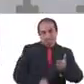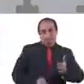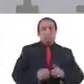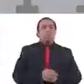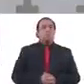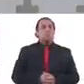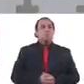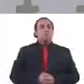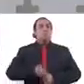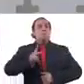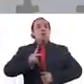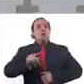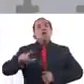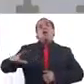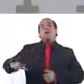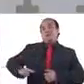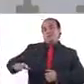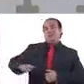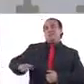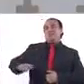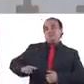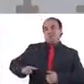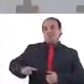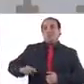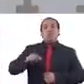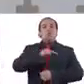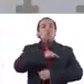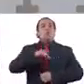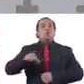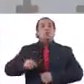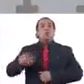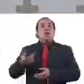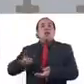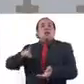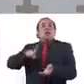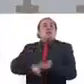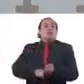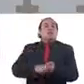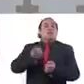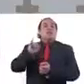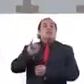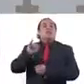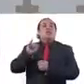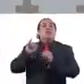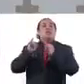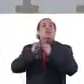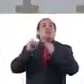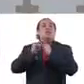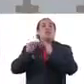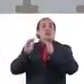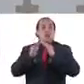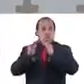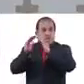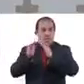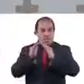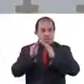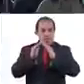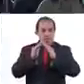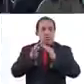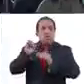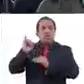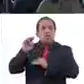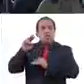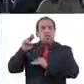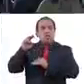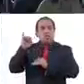En cambio, nosotros desde el gobierno, desde un instituto que se llama el Instituto de Vivienda, damos estos